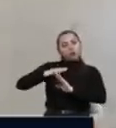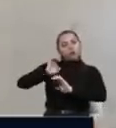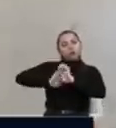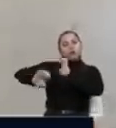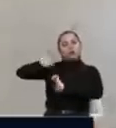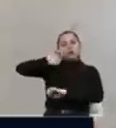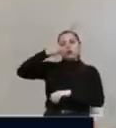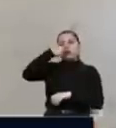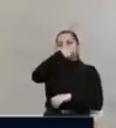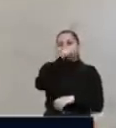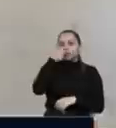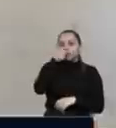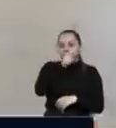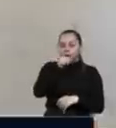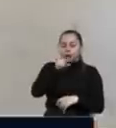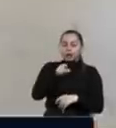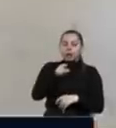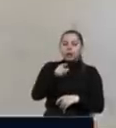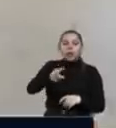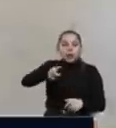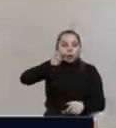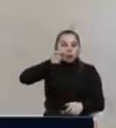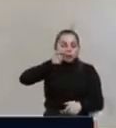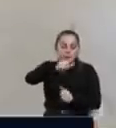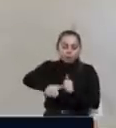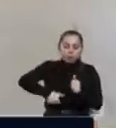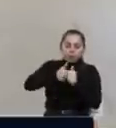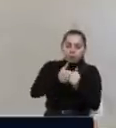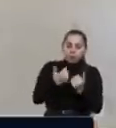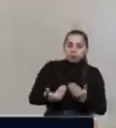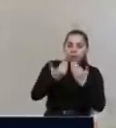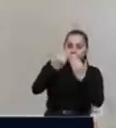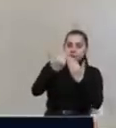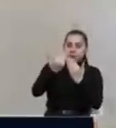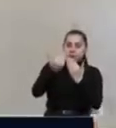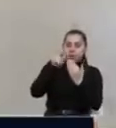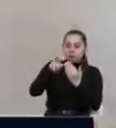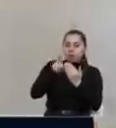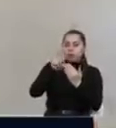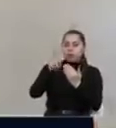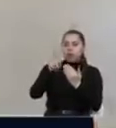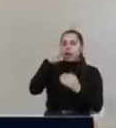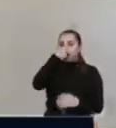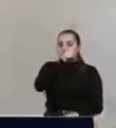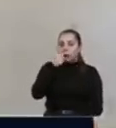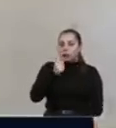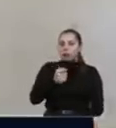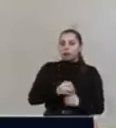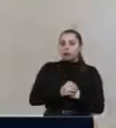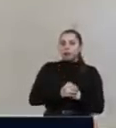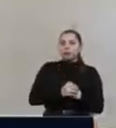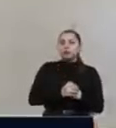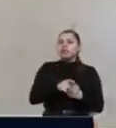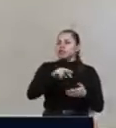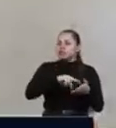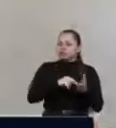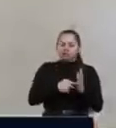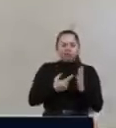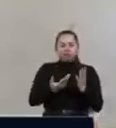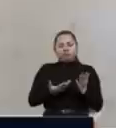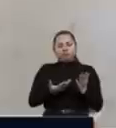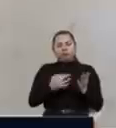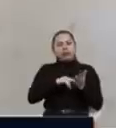Perseguir el producto, el beneficio económico de la cocaína. Es decir,